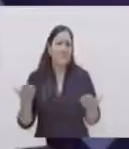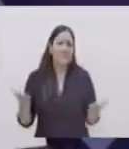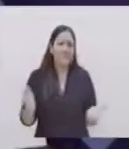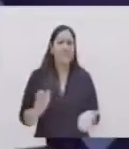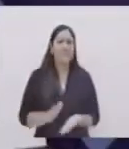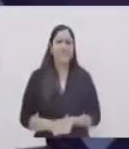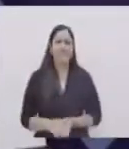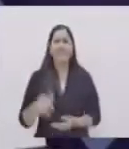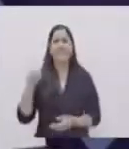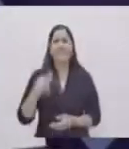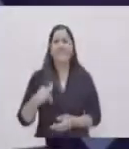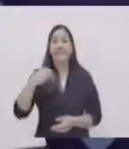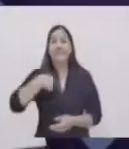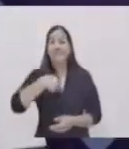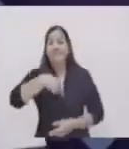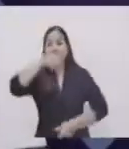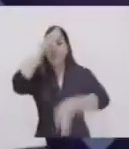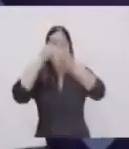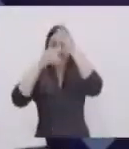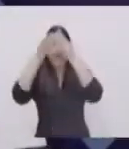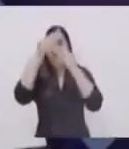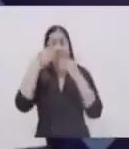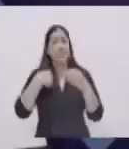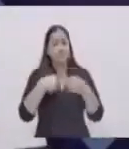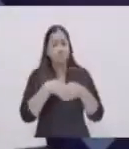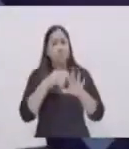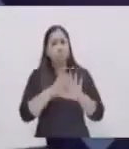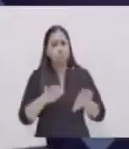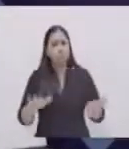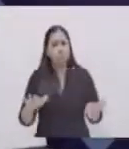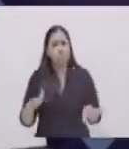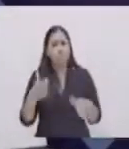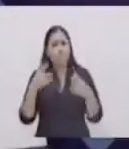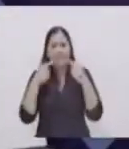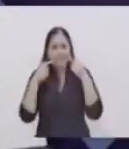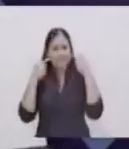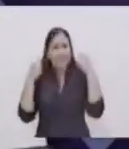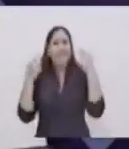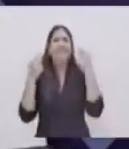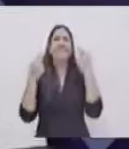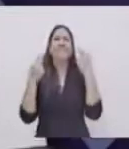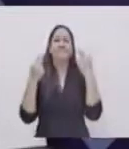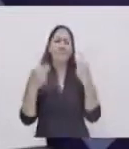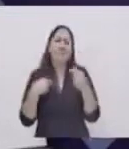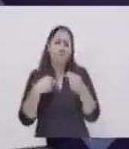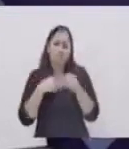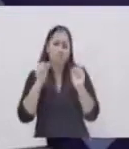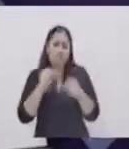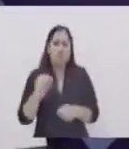¿Vieron qué sencillo es? Esto es para que aprendamos que somos niños felices y que a través